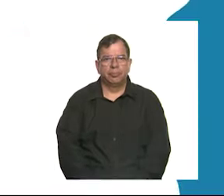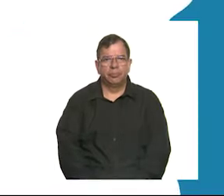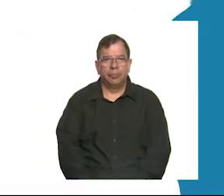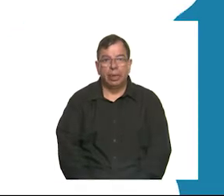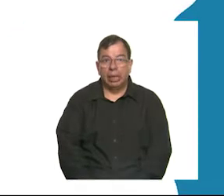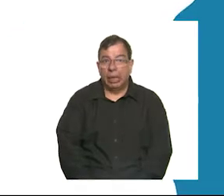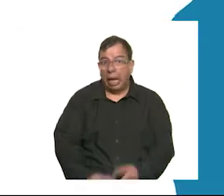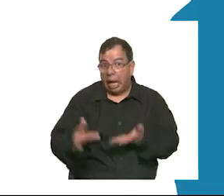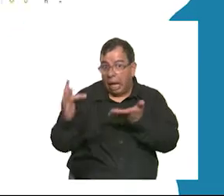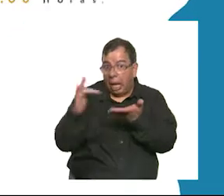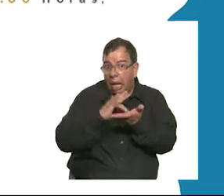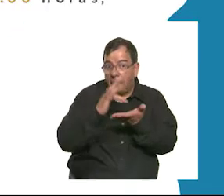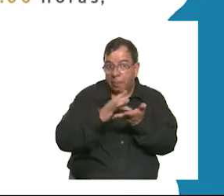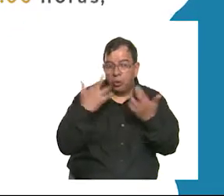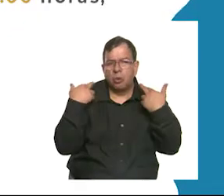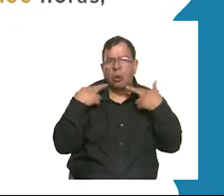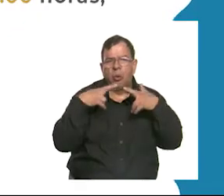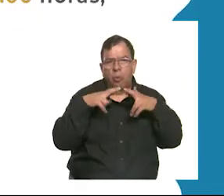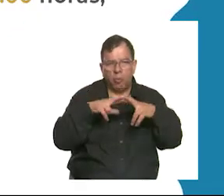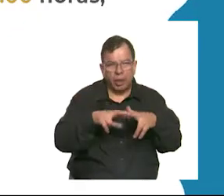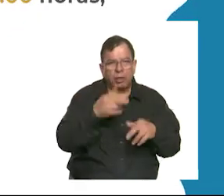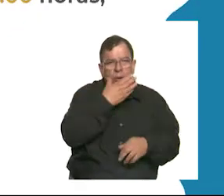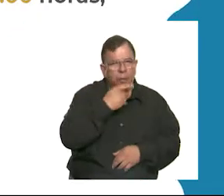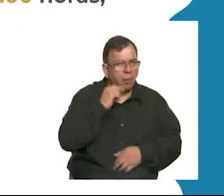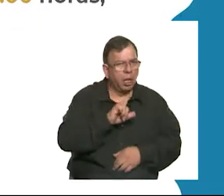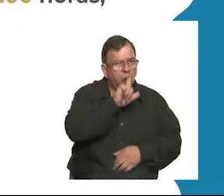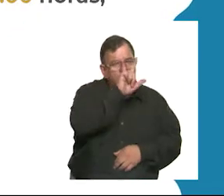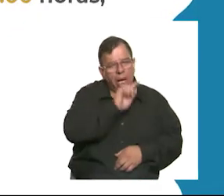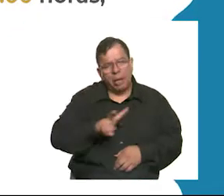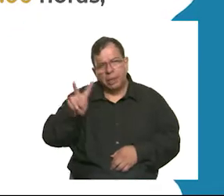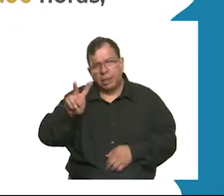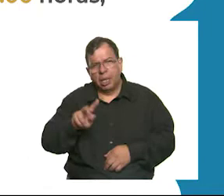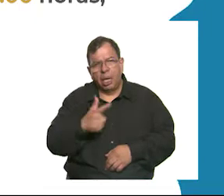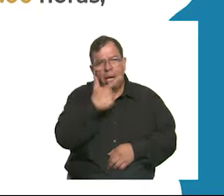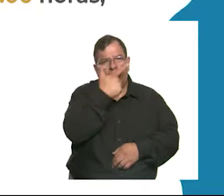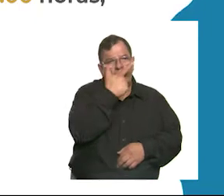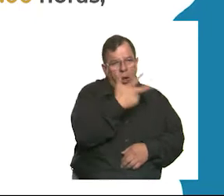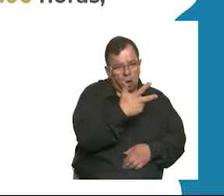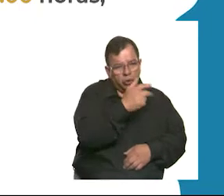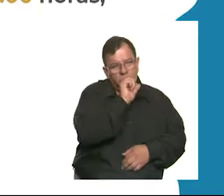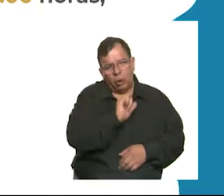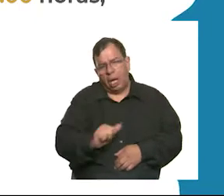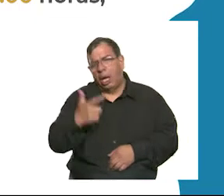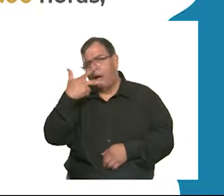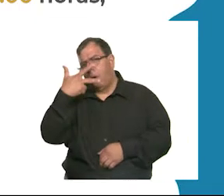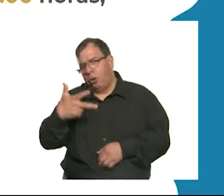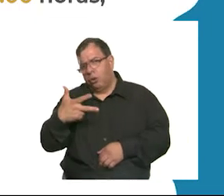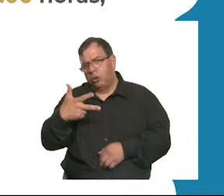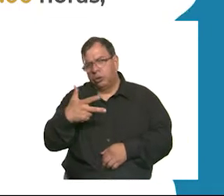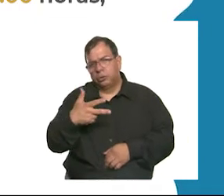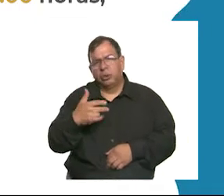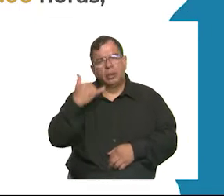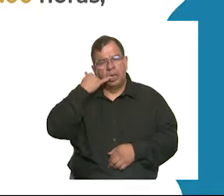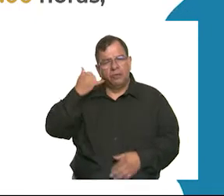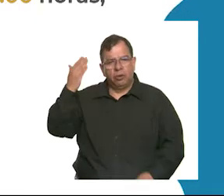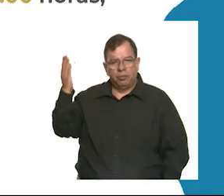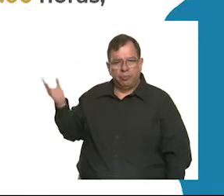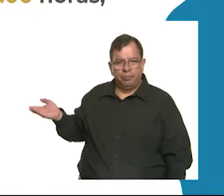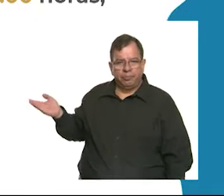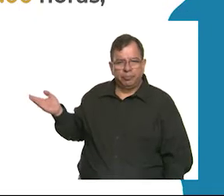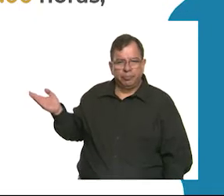Para apoyo pedagógico, hay maestras y maestros de lunes a viernes de 8 a 20 horas en el teléfono